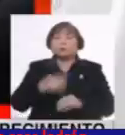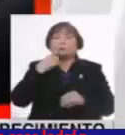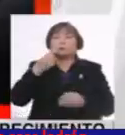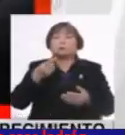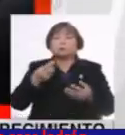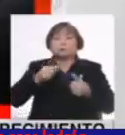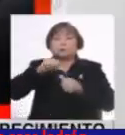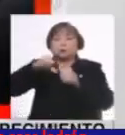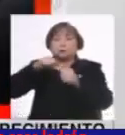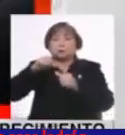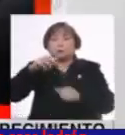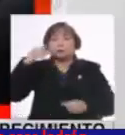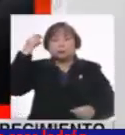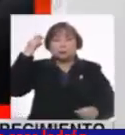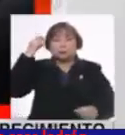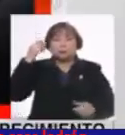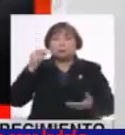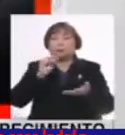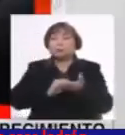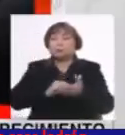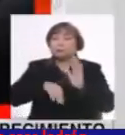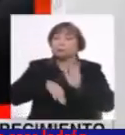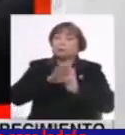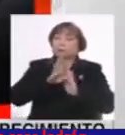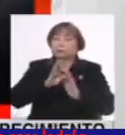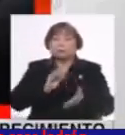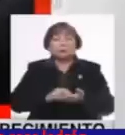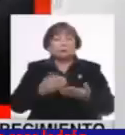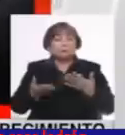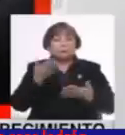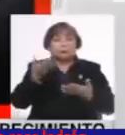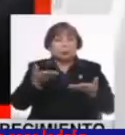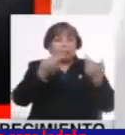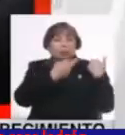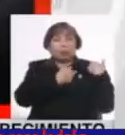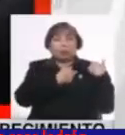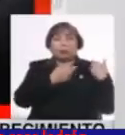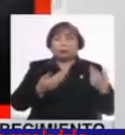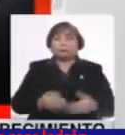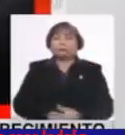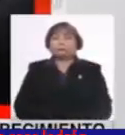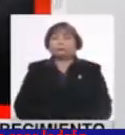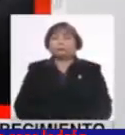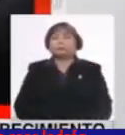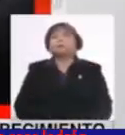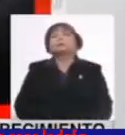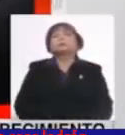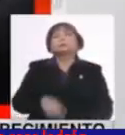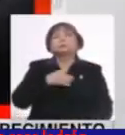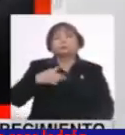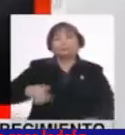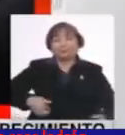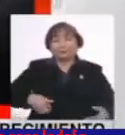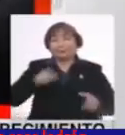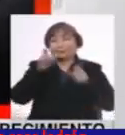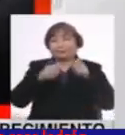haya vinculado al tema político y más aún, haya asumido la presidencia de la